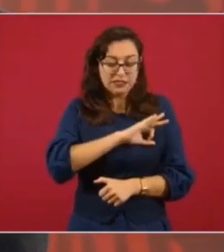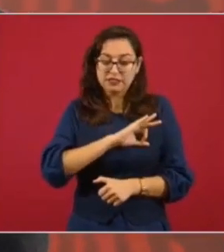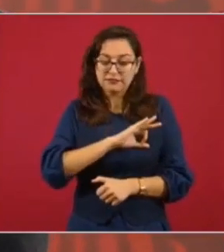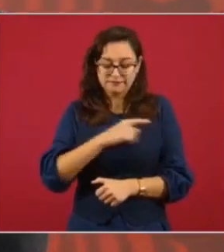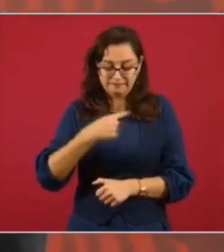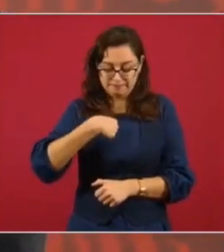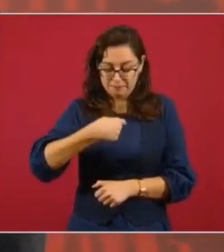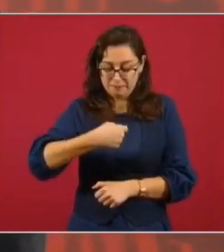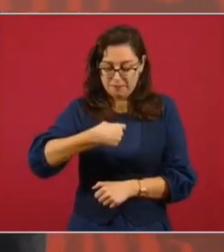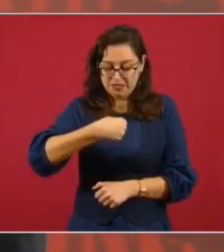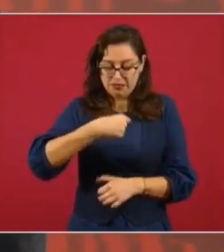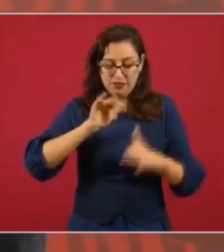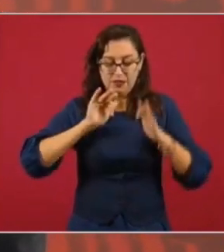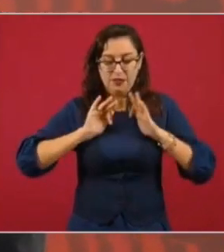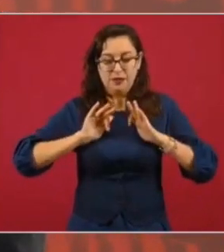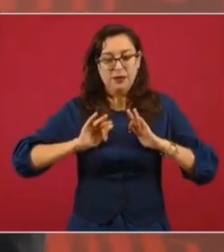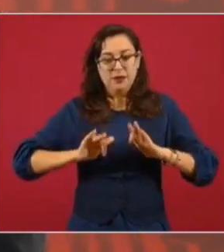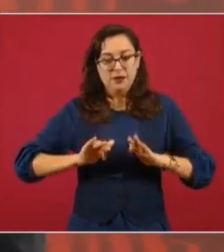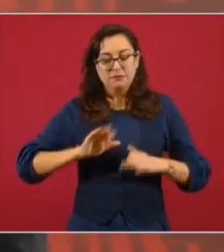con uno mismo.